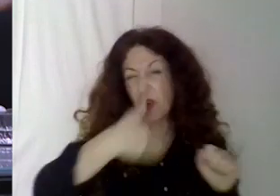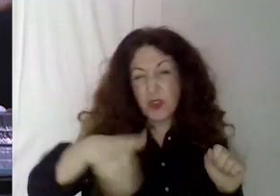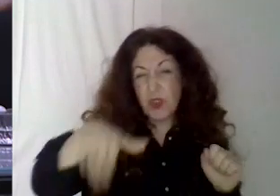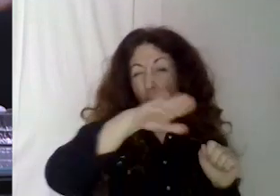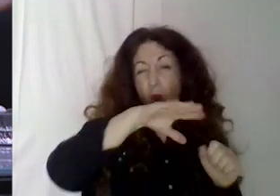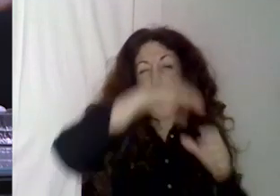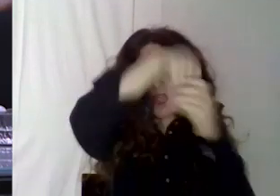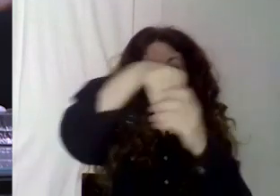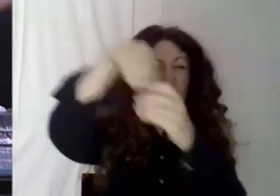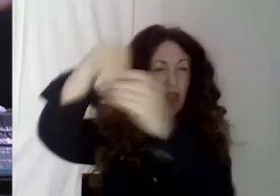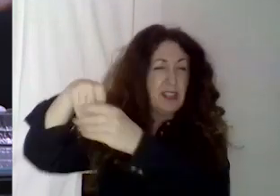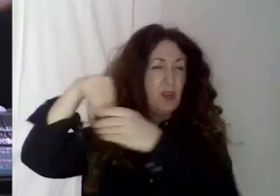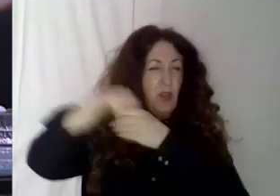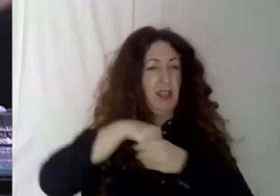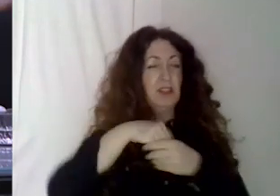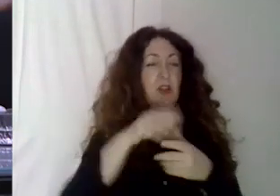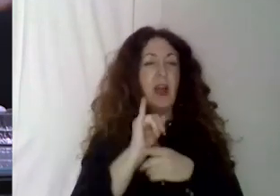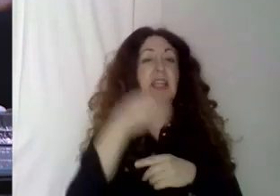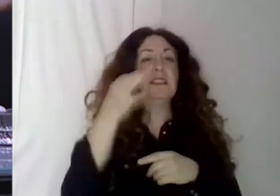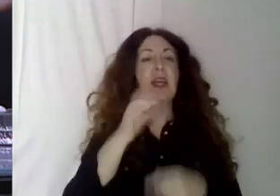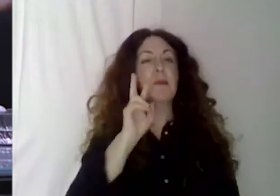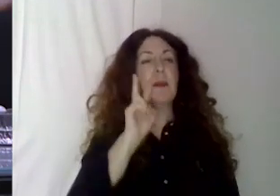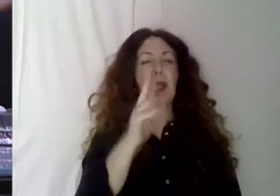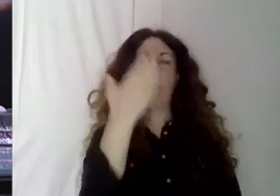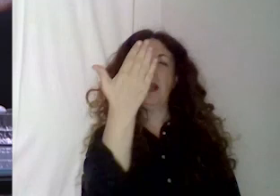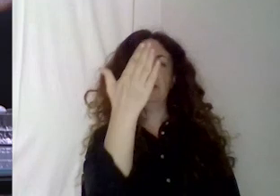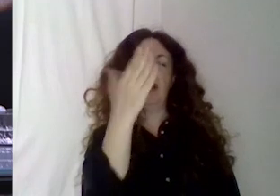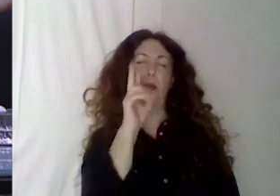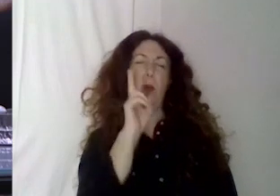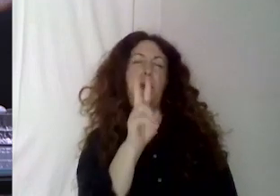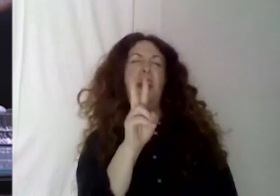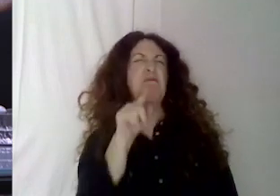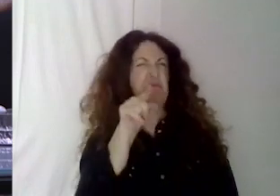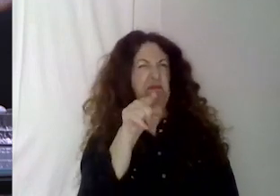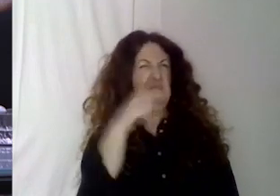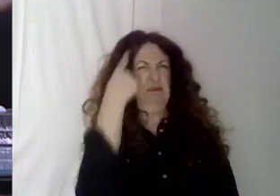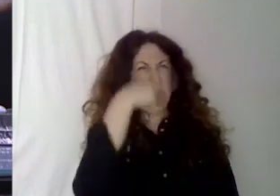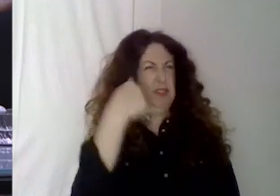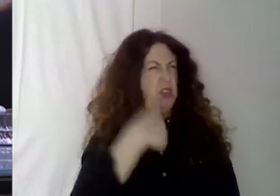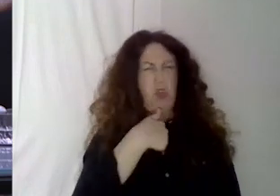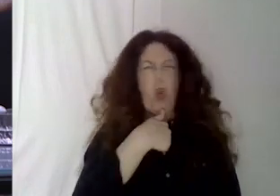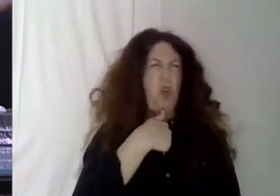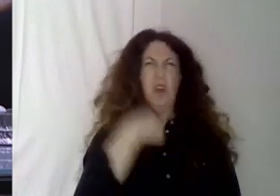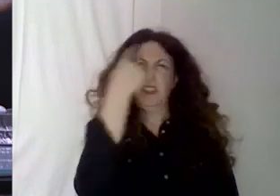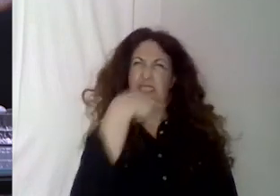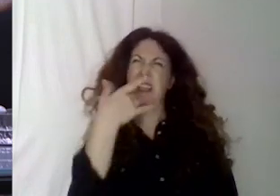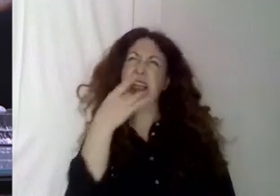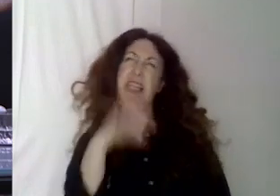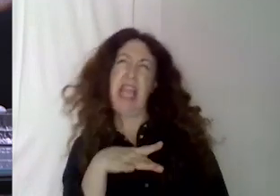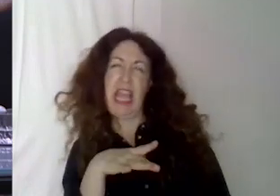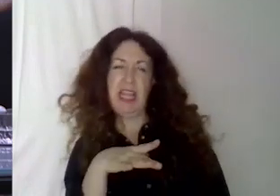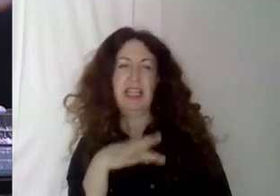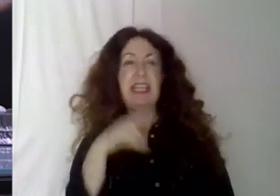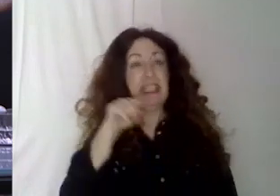si este no soy yo, ¿quién es este que está aquí? Ahí ya empezaron los problemas, inevitables problemas por otra parte. Entonces, bueno, yo me acuerdo